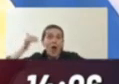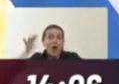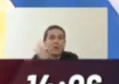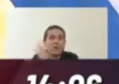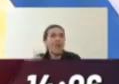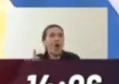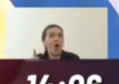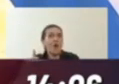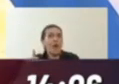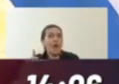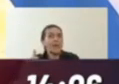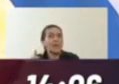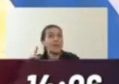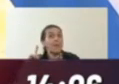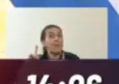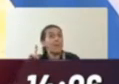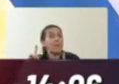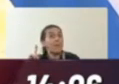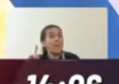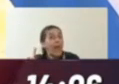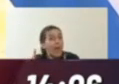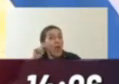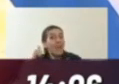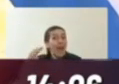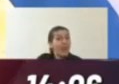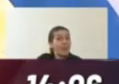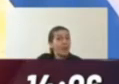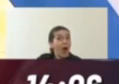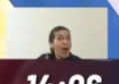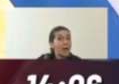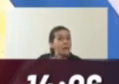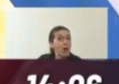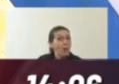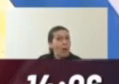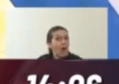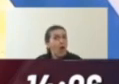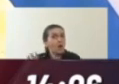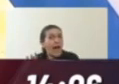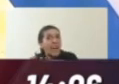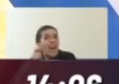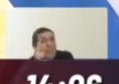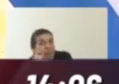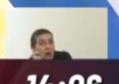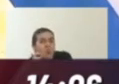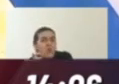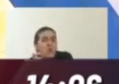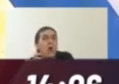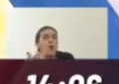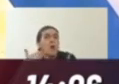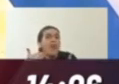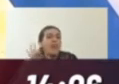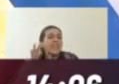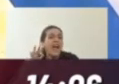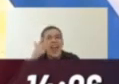¿eh? Y cuando contagian a un adulto, esa enfermedad, que parece ser más piadosa con el